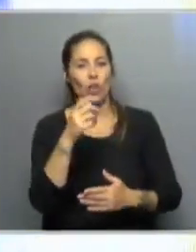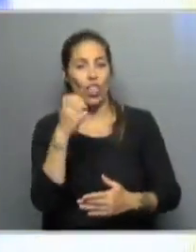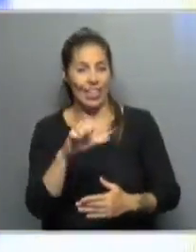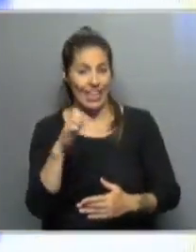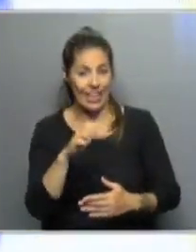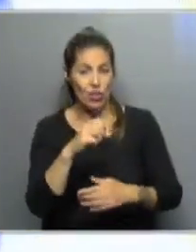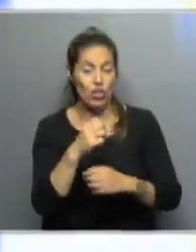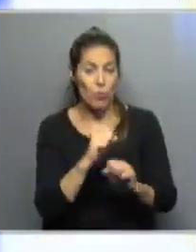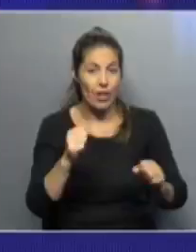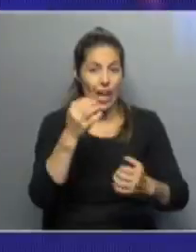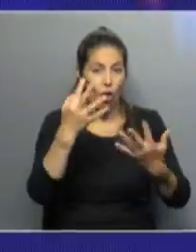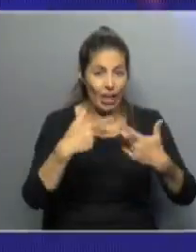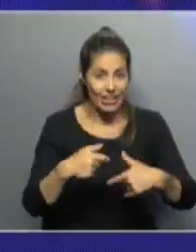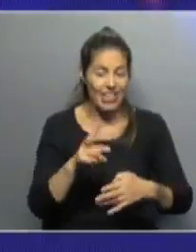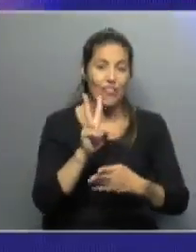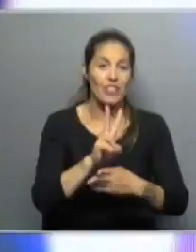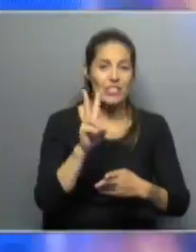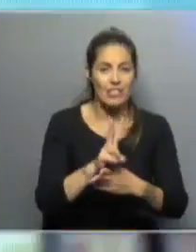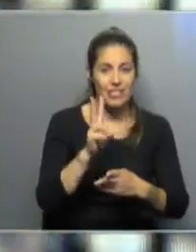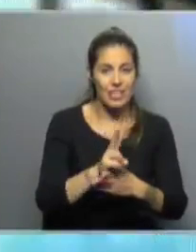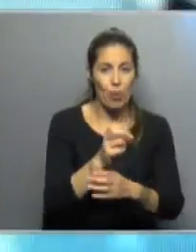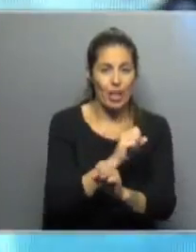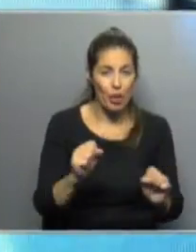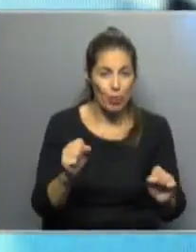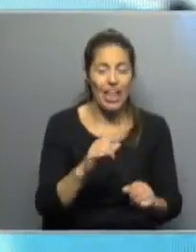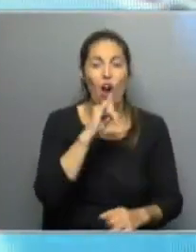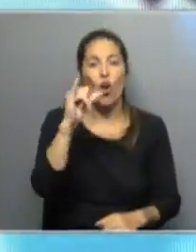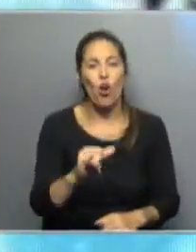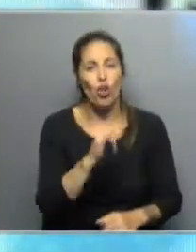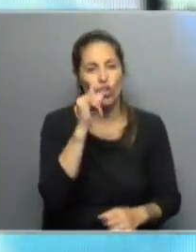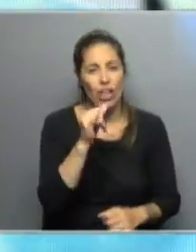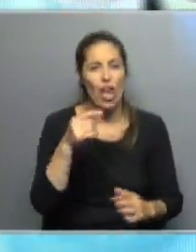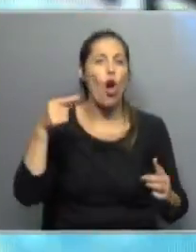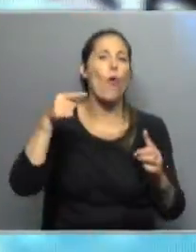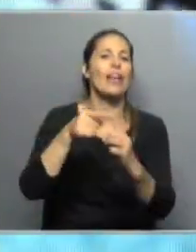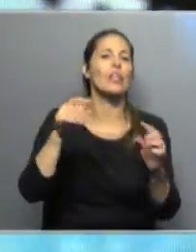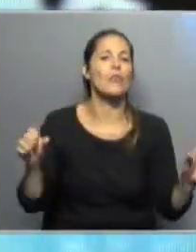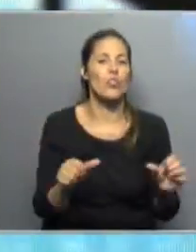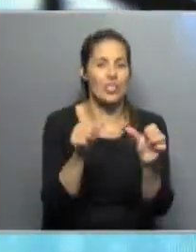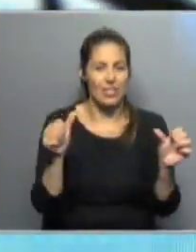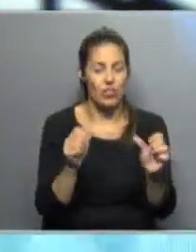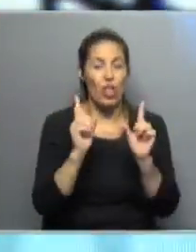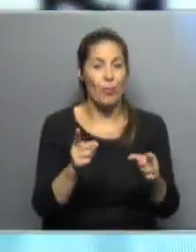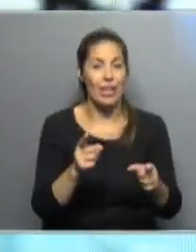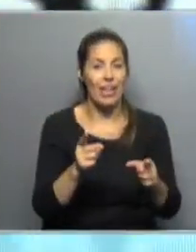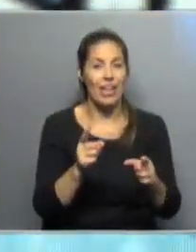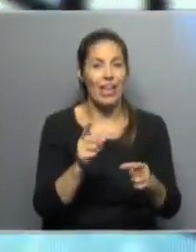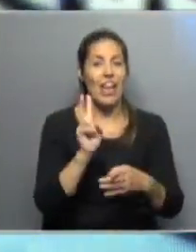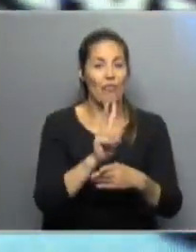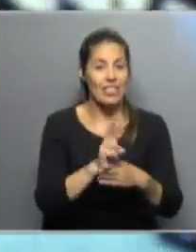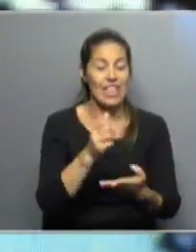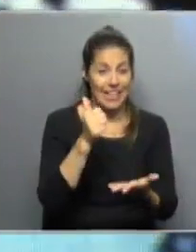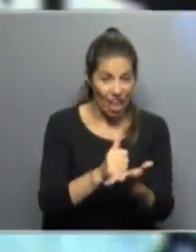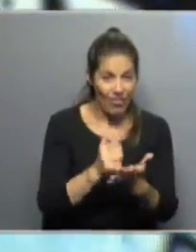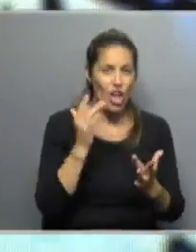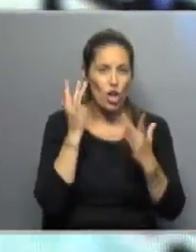pueda seguir organizando este tipo de visitas para que puedan contar con qué objetivo se hizo. Y además en la visita estaban los artistas, muchos